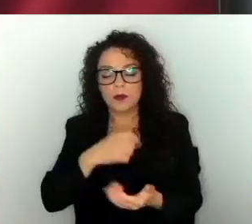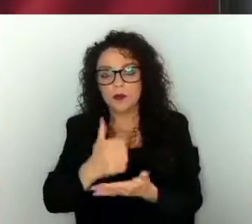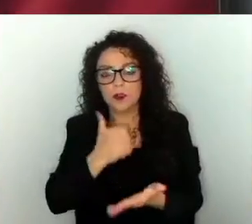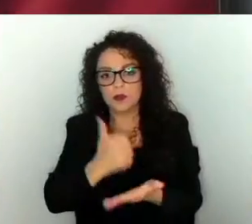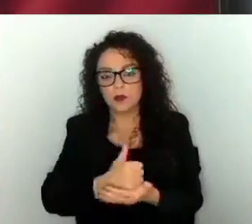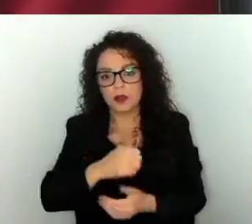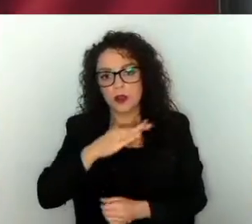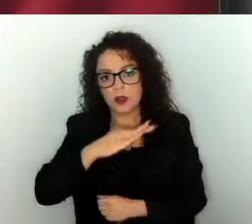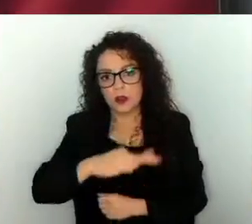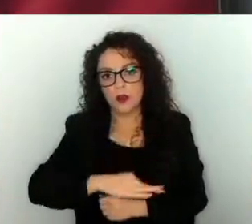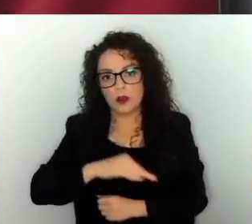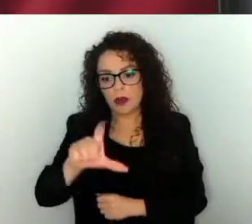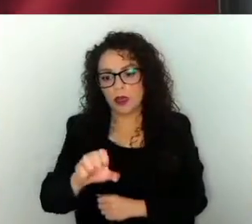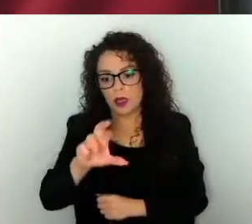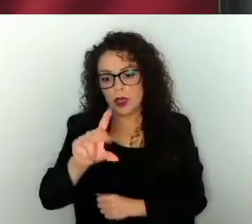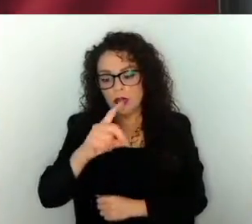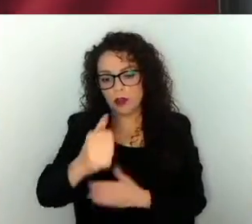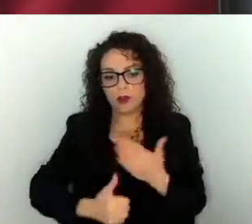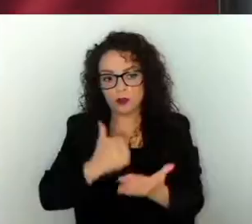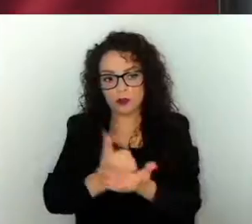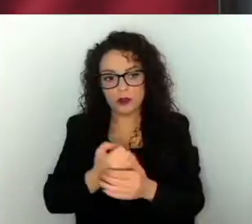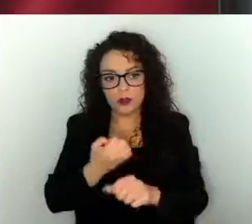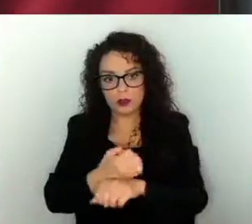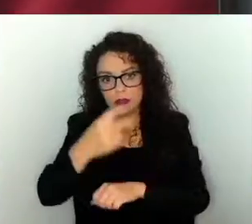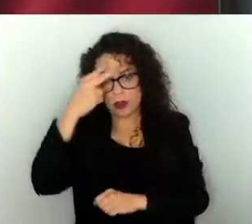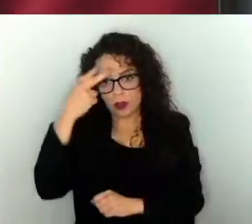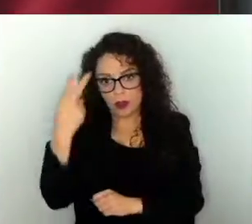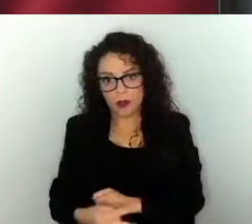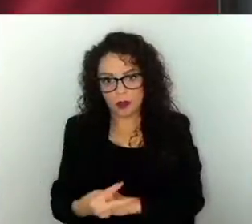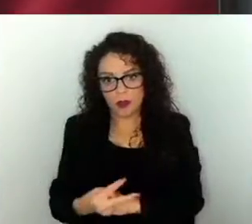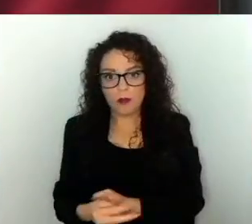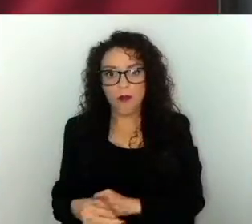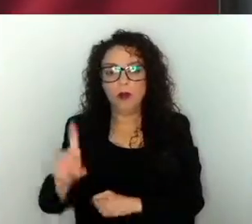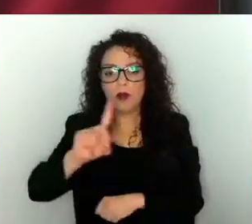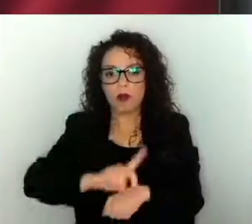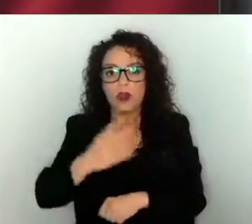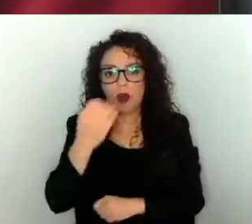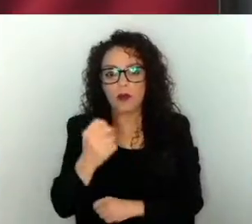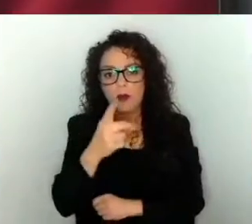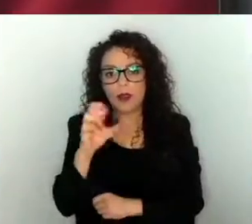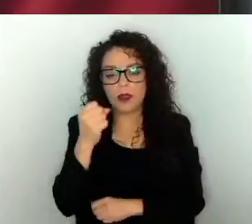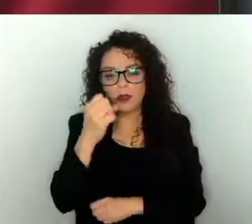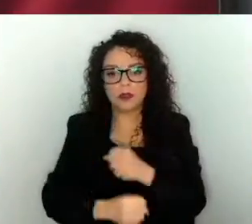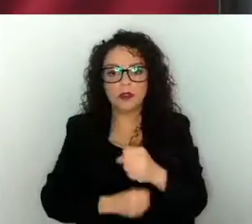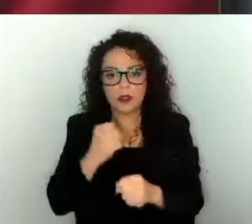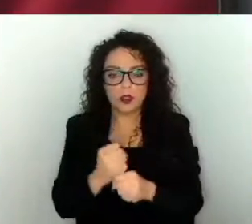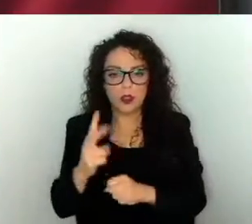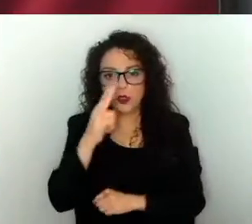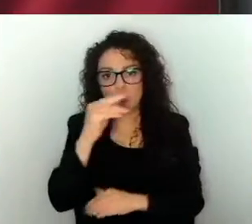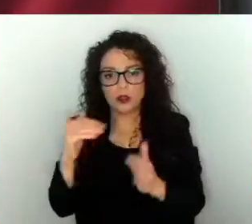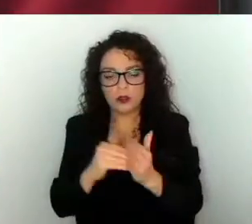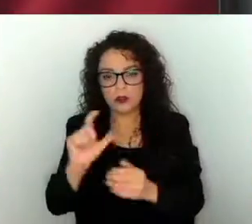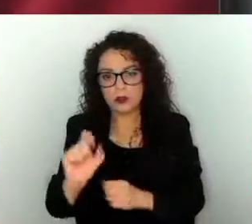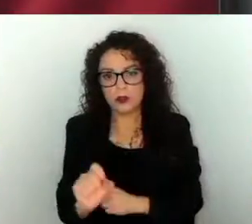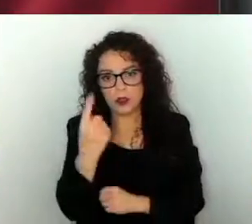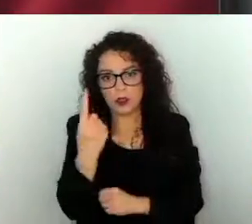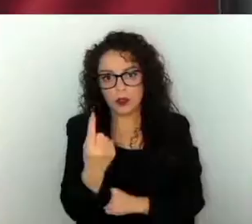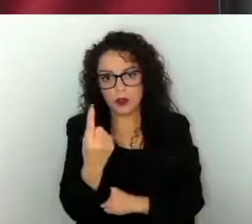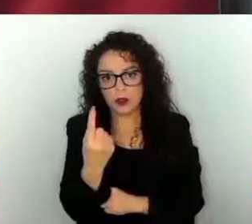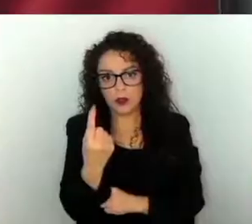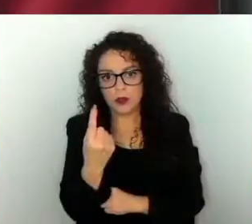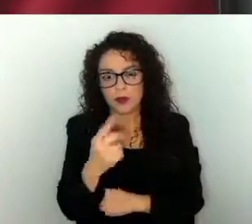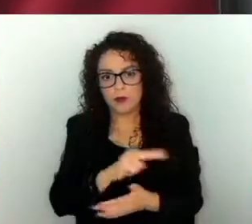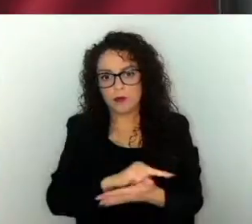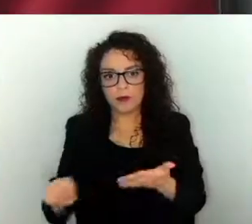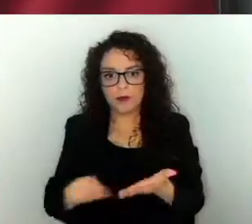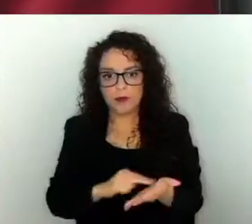Lerdo, capital del Estado de México, a los 9 días del mes de septiembre del año 2021. Atentamente,